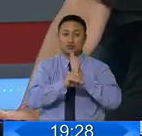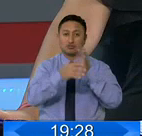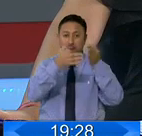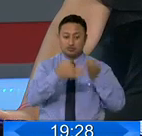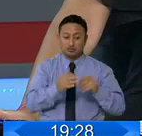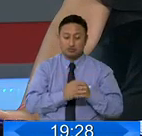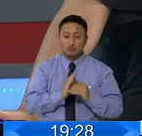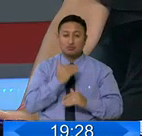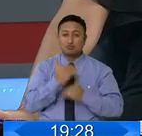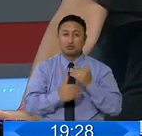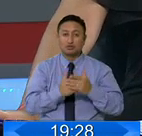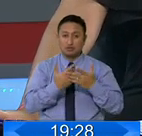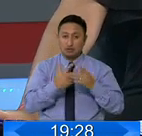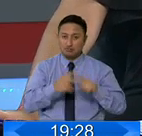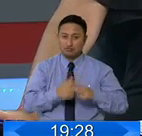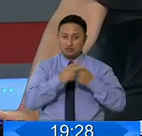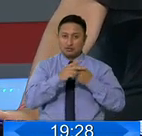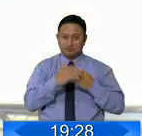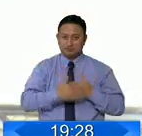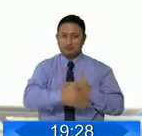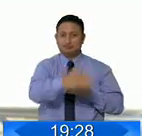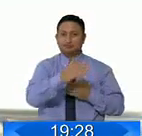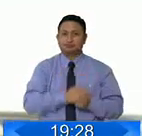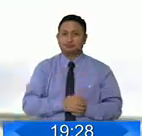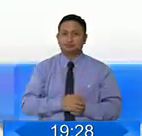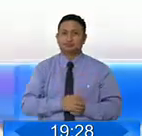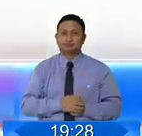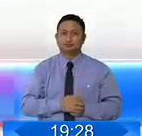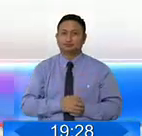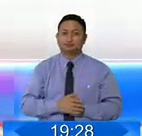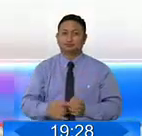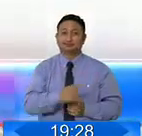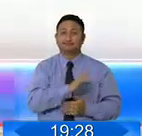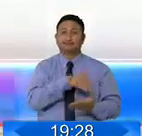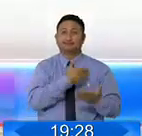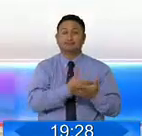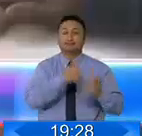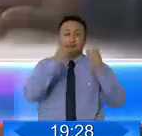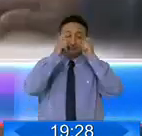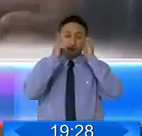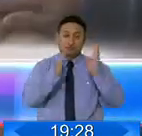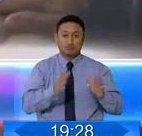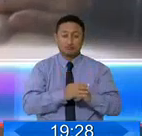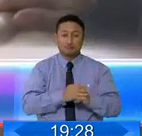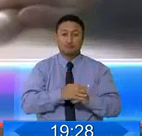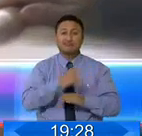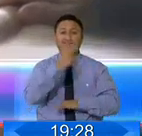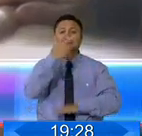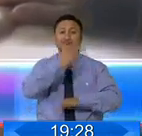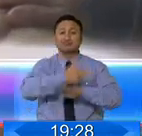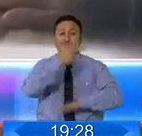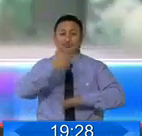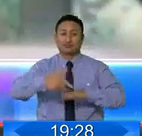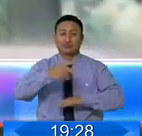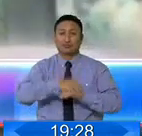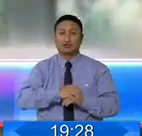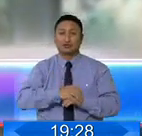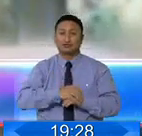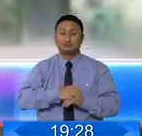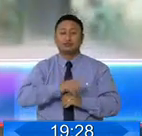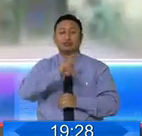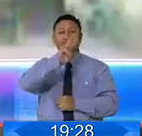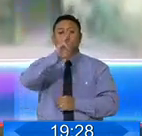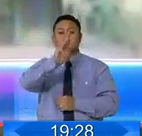formal y el proceso está en marcha. Visiblemente afectados llegaron hasta la Fiscalía de la provincia del Carchi familiares del cabo del ejército